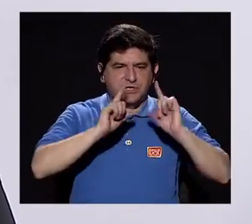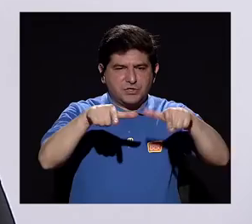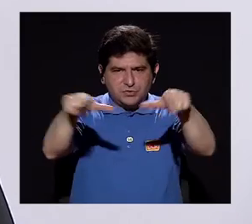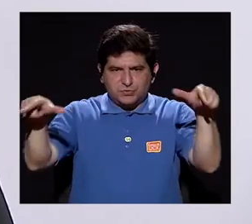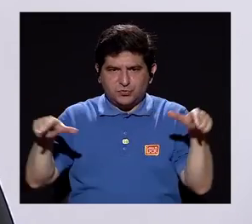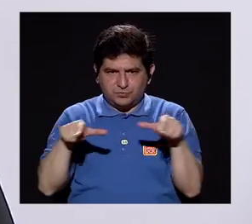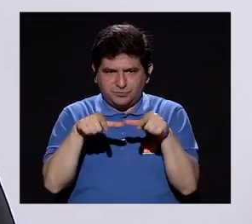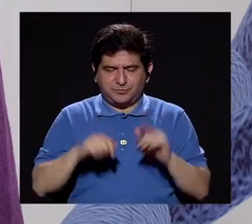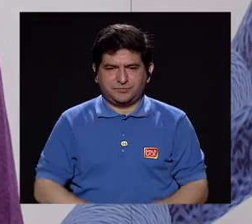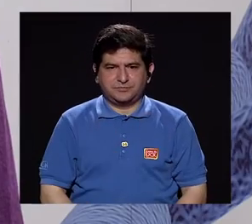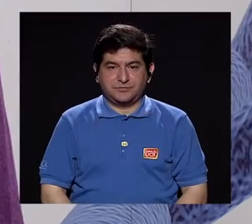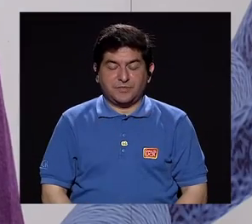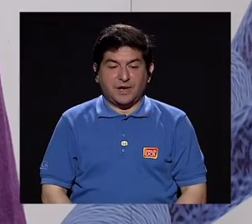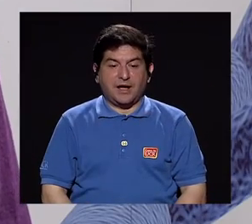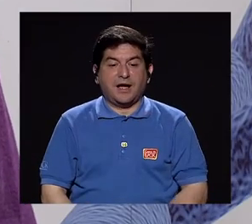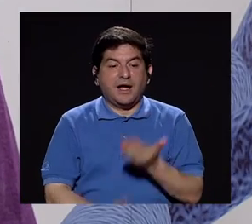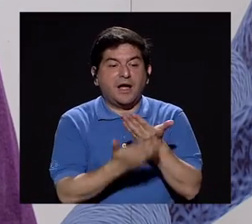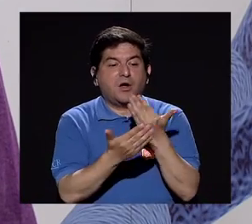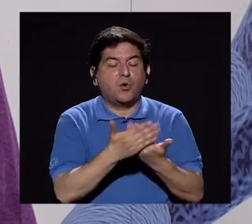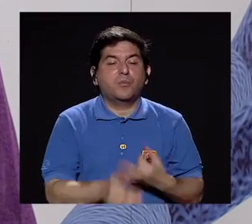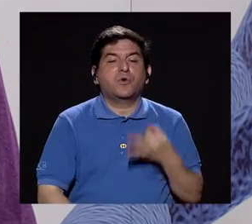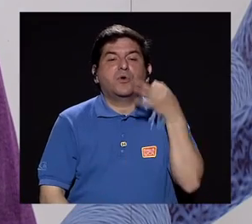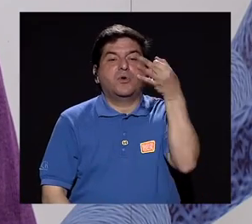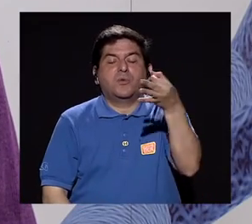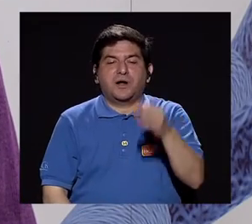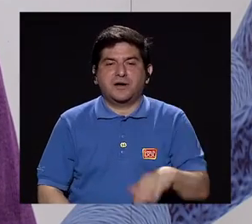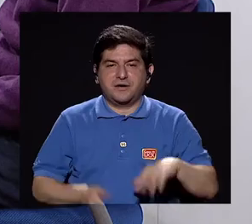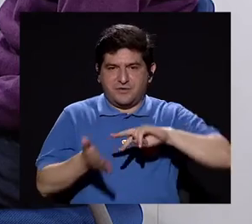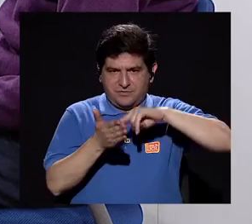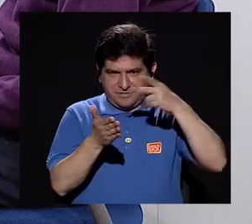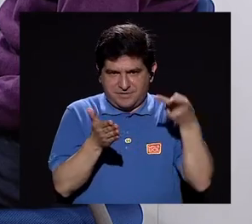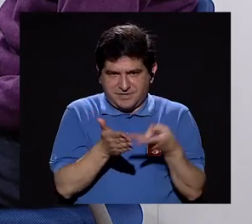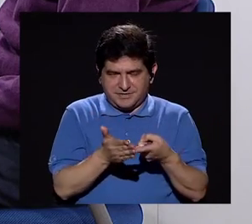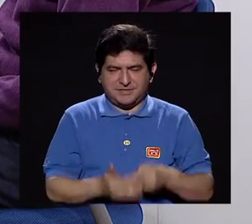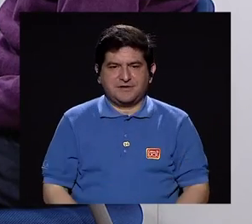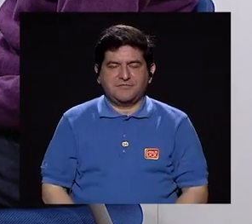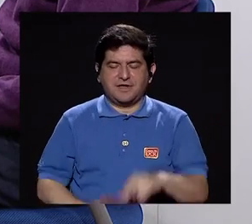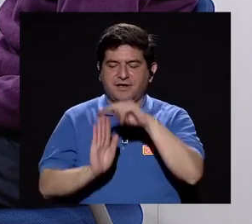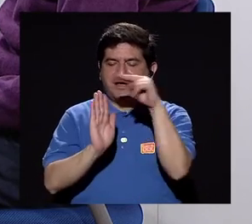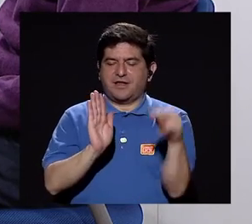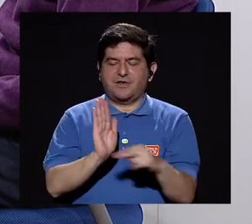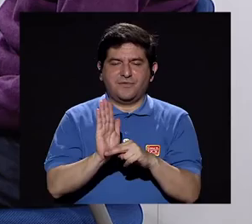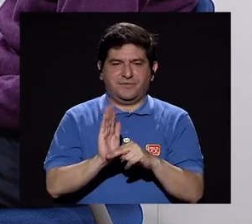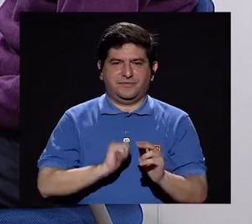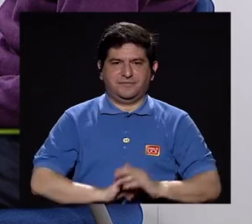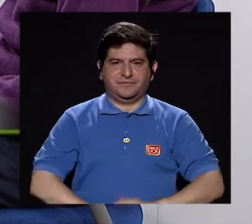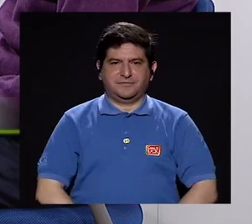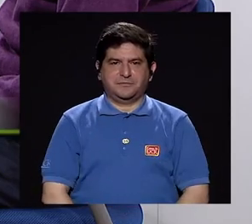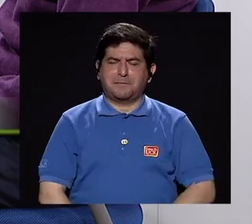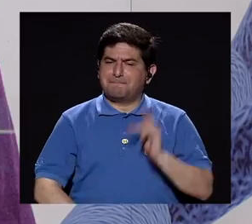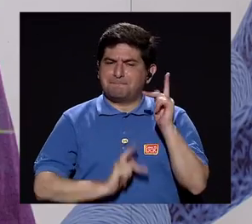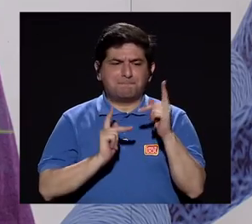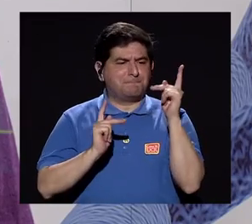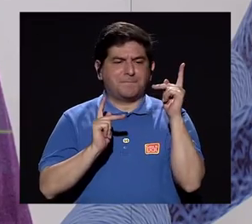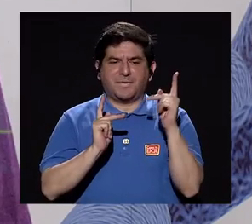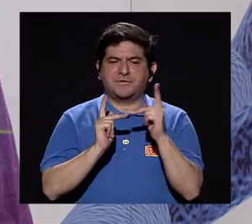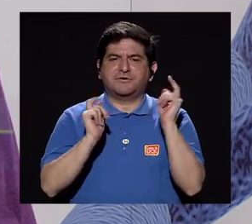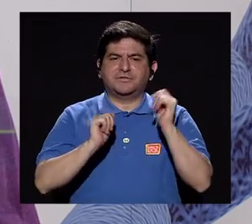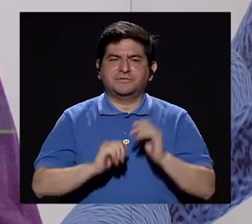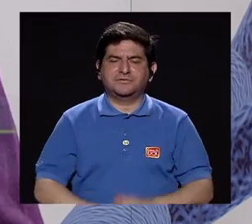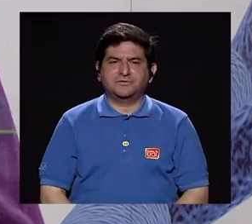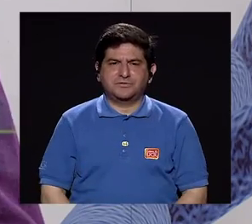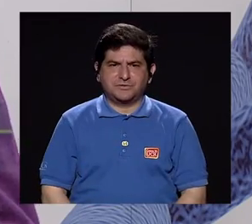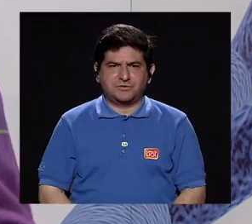los rellenos de manera que se podamos corroborar lo más adelante y convertirlo ya en en algún estándar o alguna norma perfecto